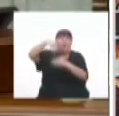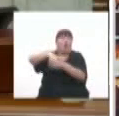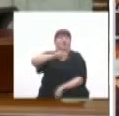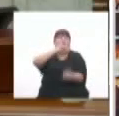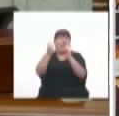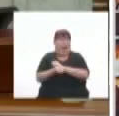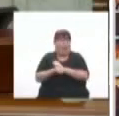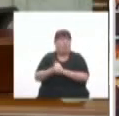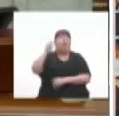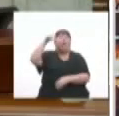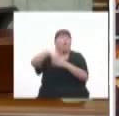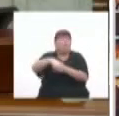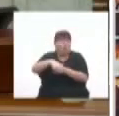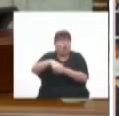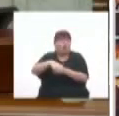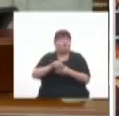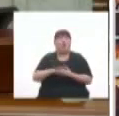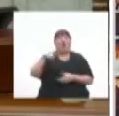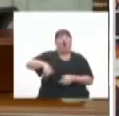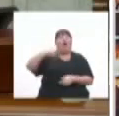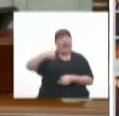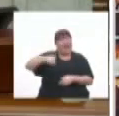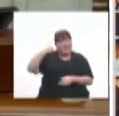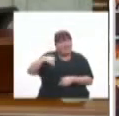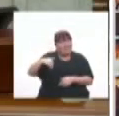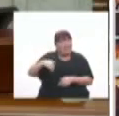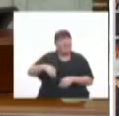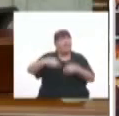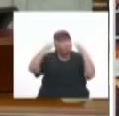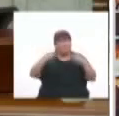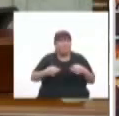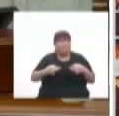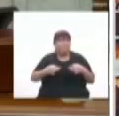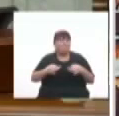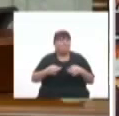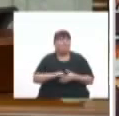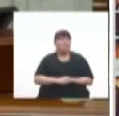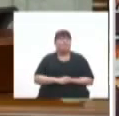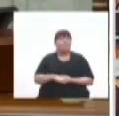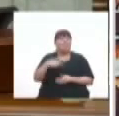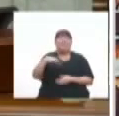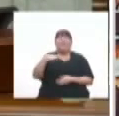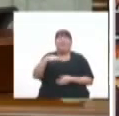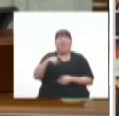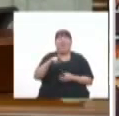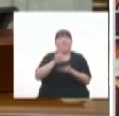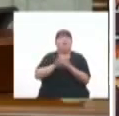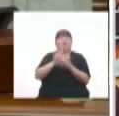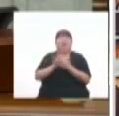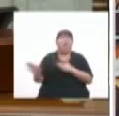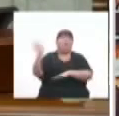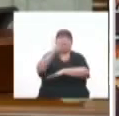eh queda todo como está no habría modificaciones pero vamos a comenzar si es posible entonces con las facultades